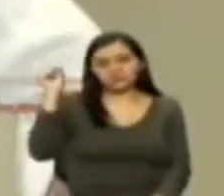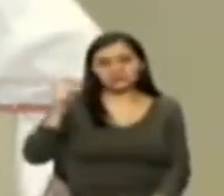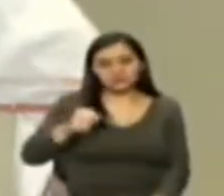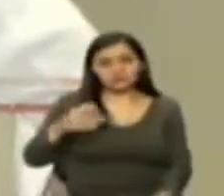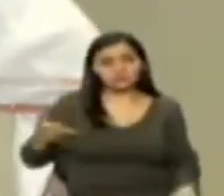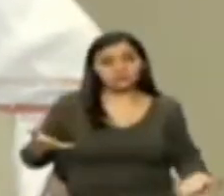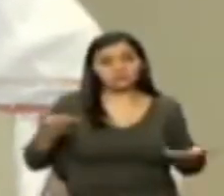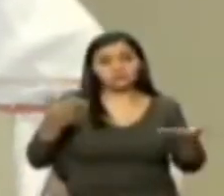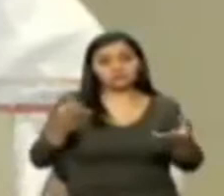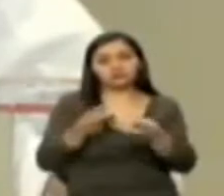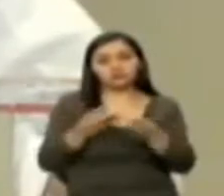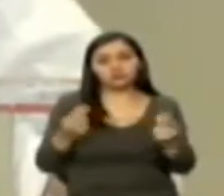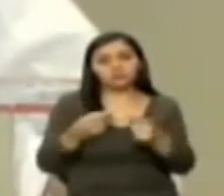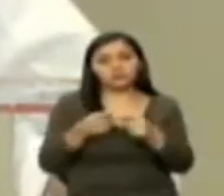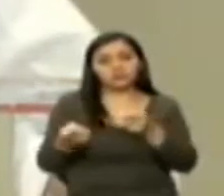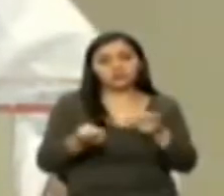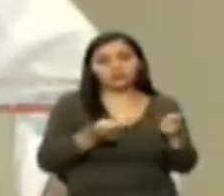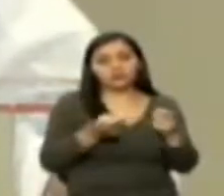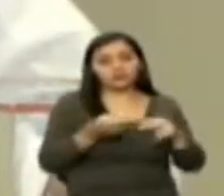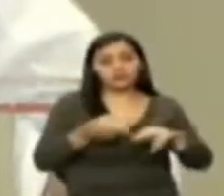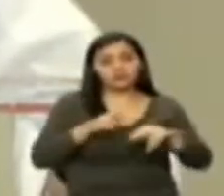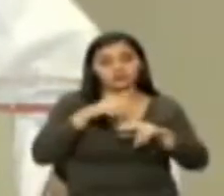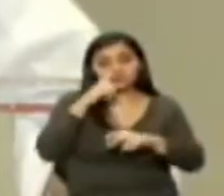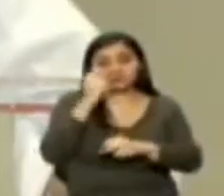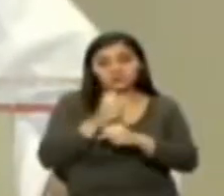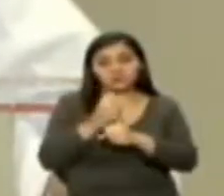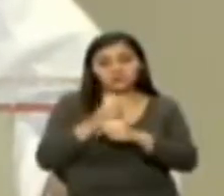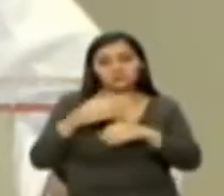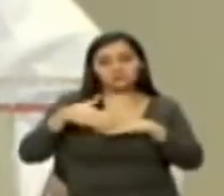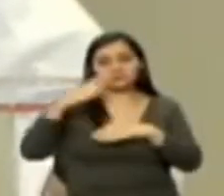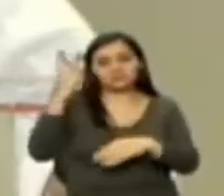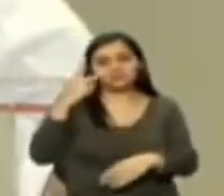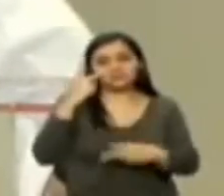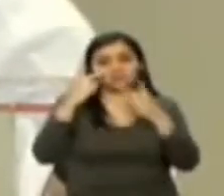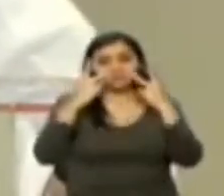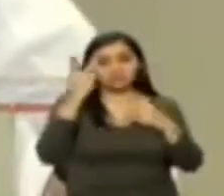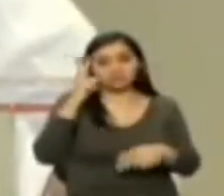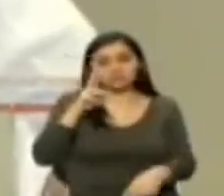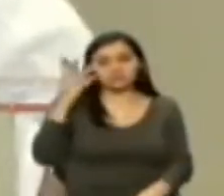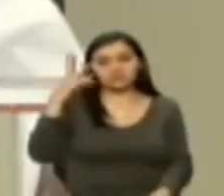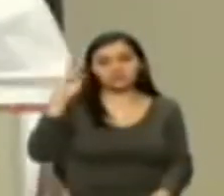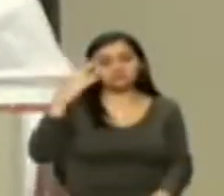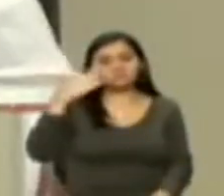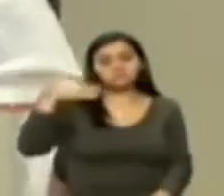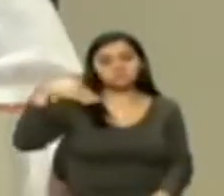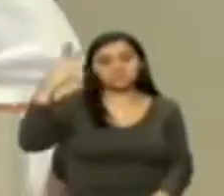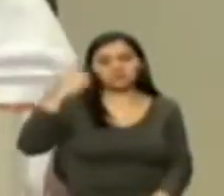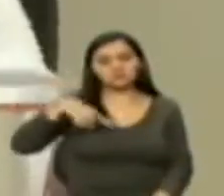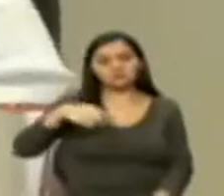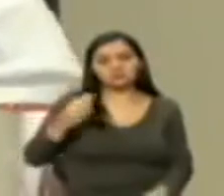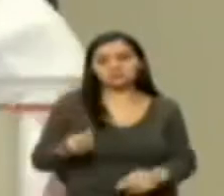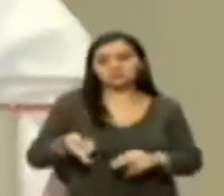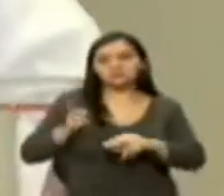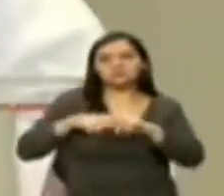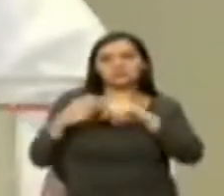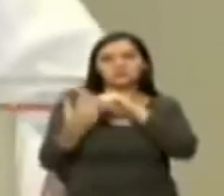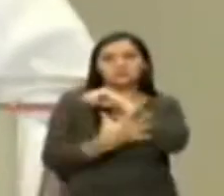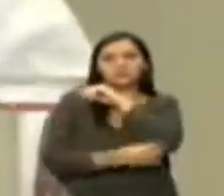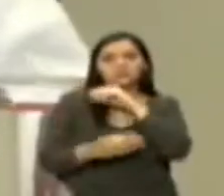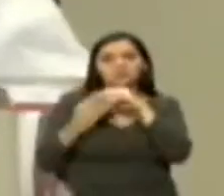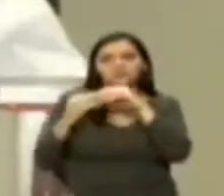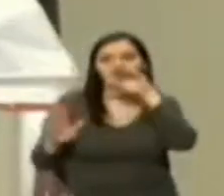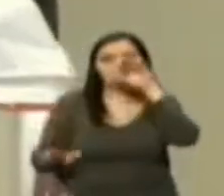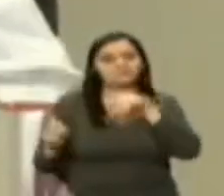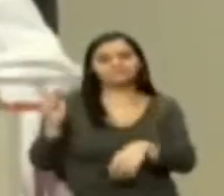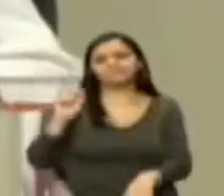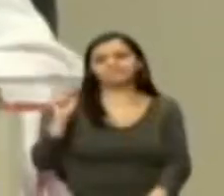medidas para controlar ese incremento del desempleo que va a ser el gran desafío para el 2016 y también pues que no nos suba la pobreza y nos aumente la desigualdad, que